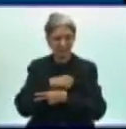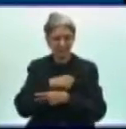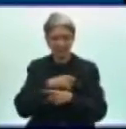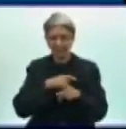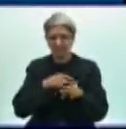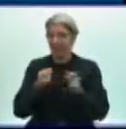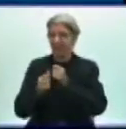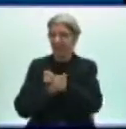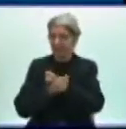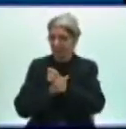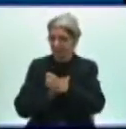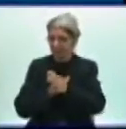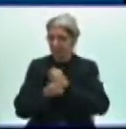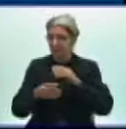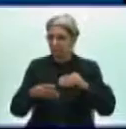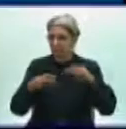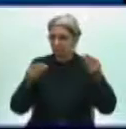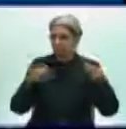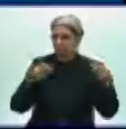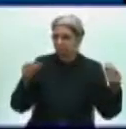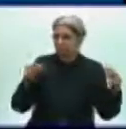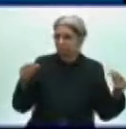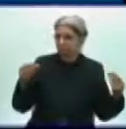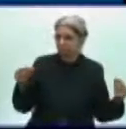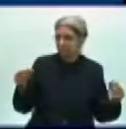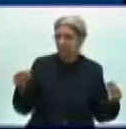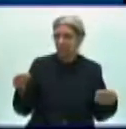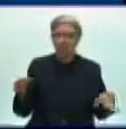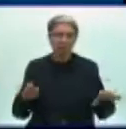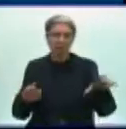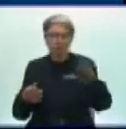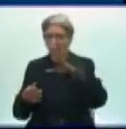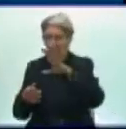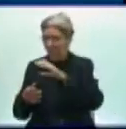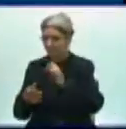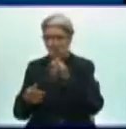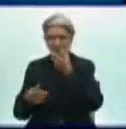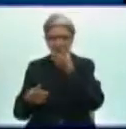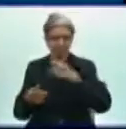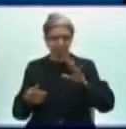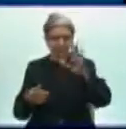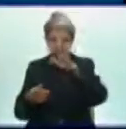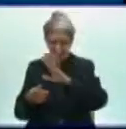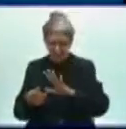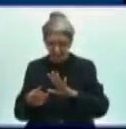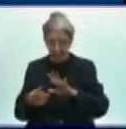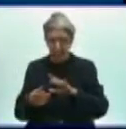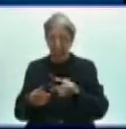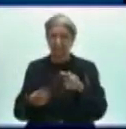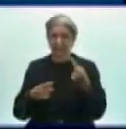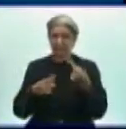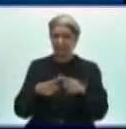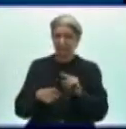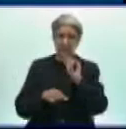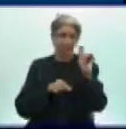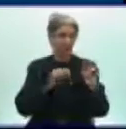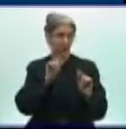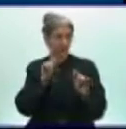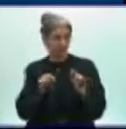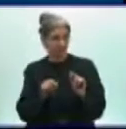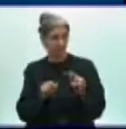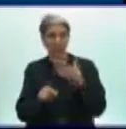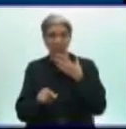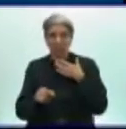hablando, aquí estamos viendo África subsahariana, pero estoy hablando del continente completo, todo el continente. Pero se preguntarán